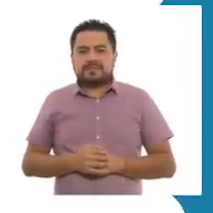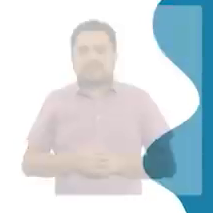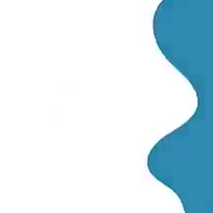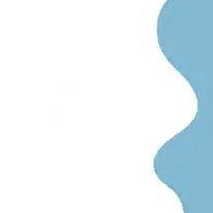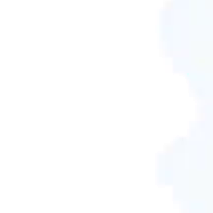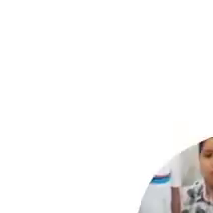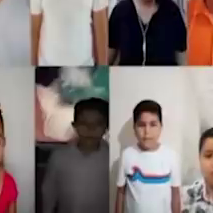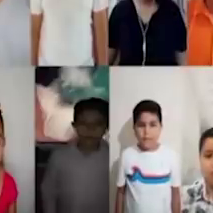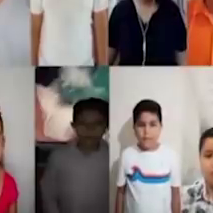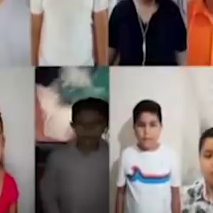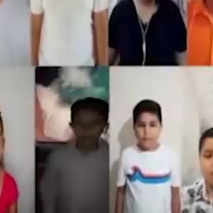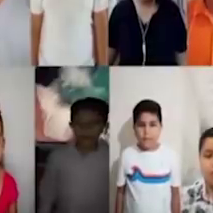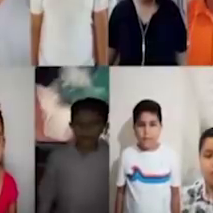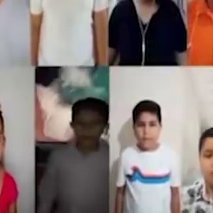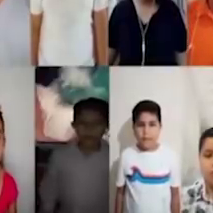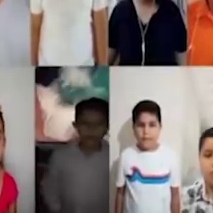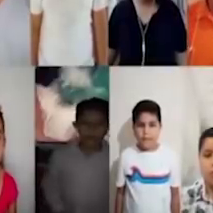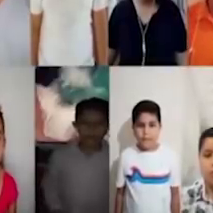aprendeencasa.sep.gob.mx.